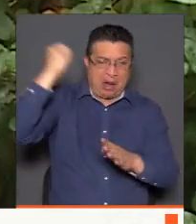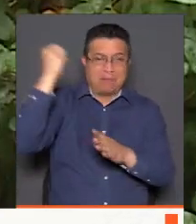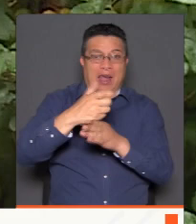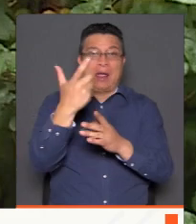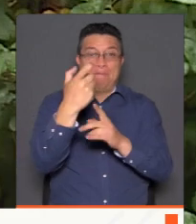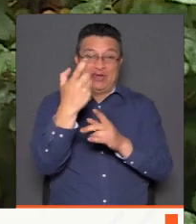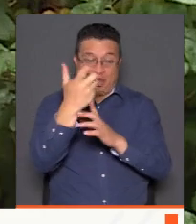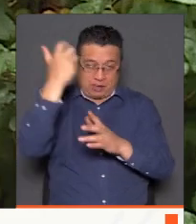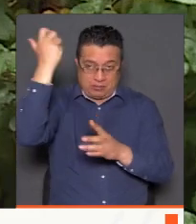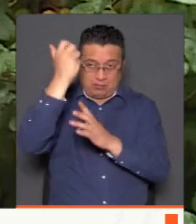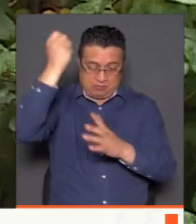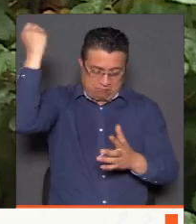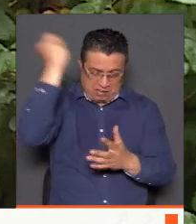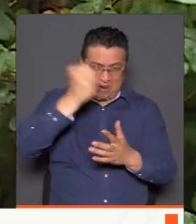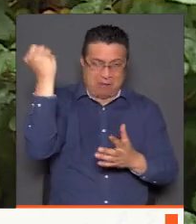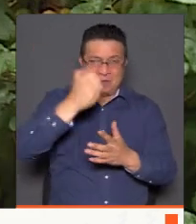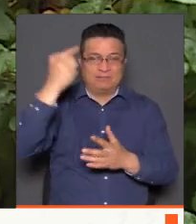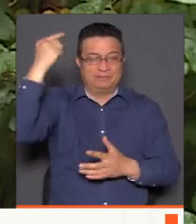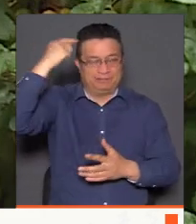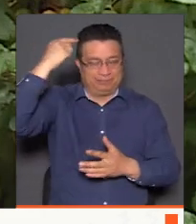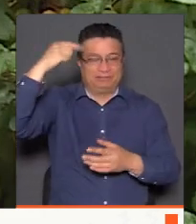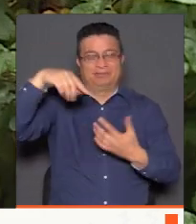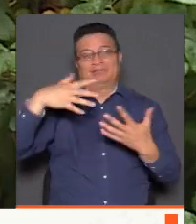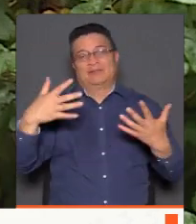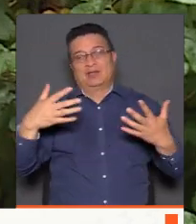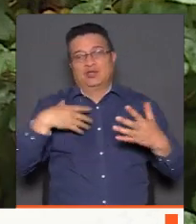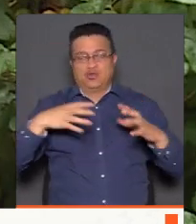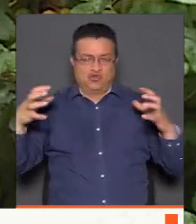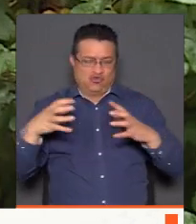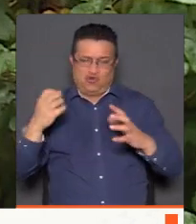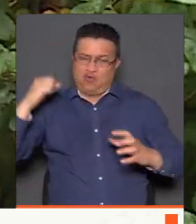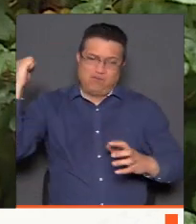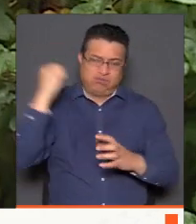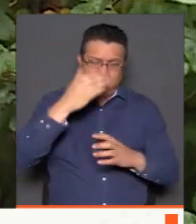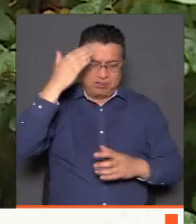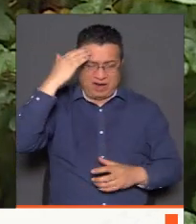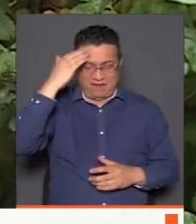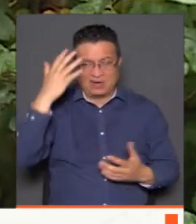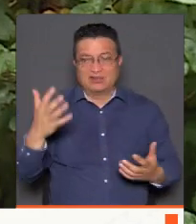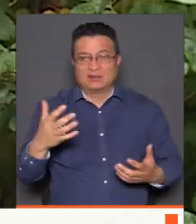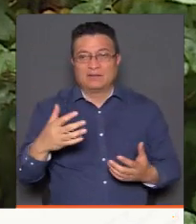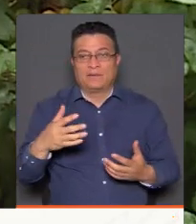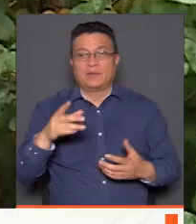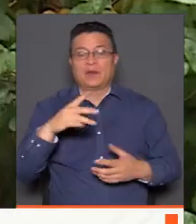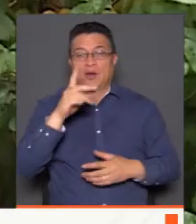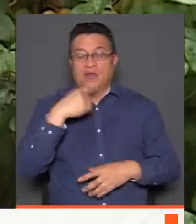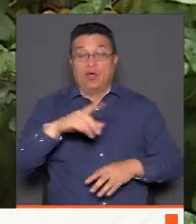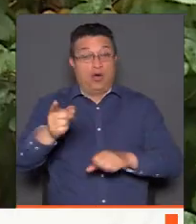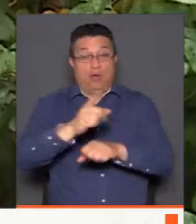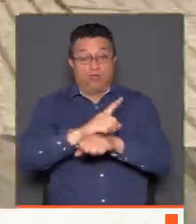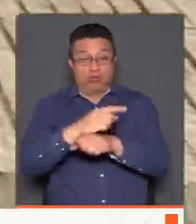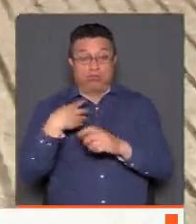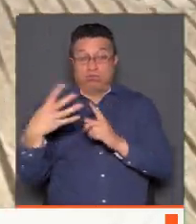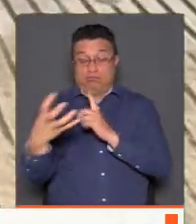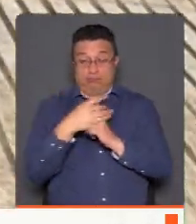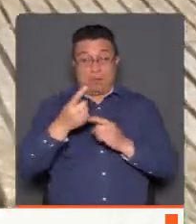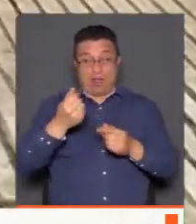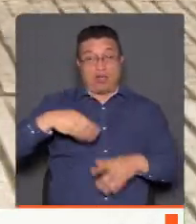la pusieron así, la tomaron y me golpean con toda la fuerza encima de la cabeza. Fueron directamente donde yo tenía la plata.